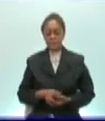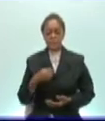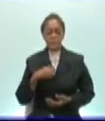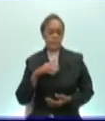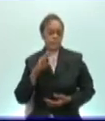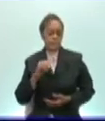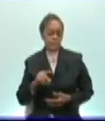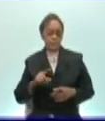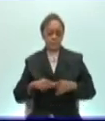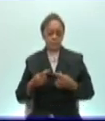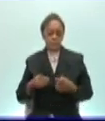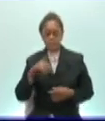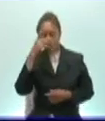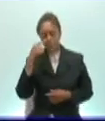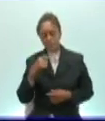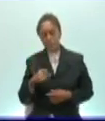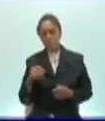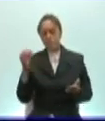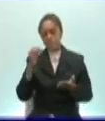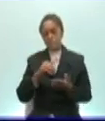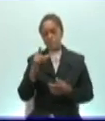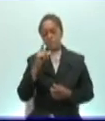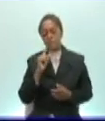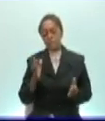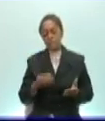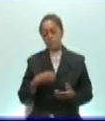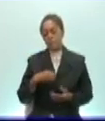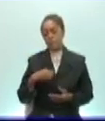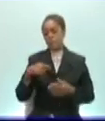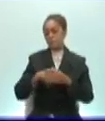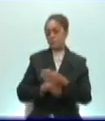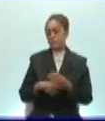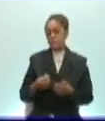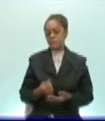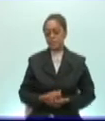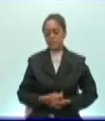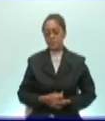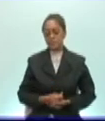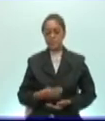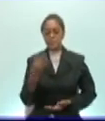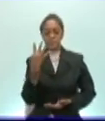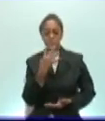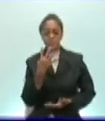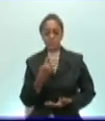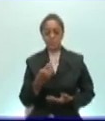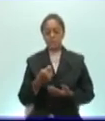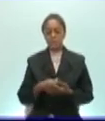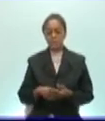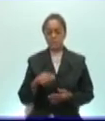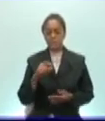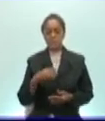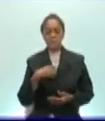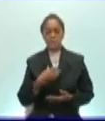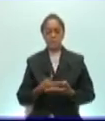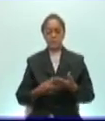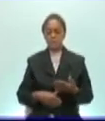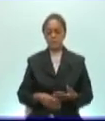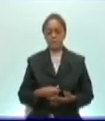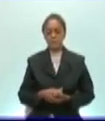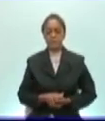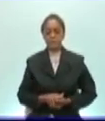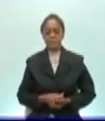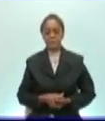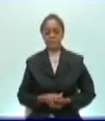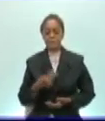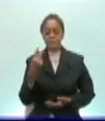bueno, ¿y por qué es así? Vamos al contenido, ustedes lo tienen para profundizar. Son 4 artículos nada más que tiene el documento. Los